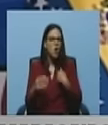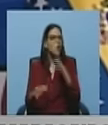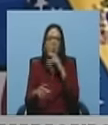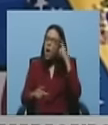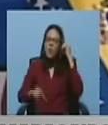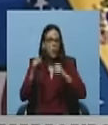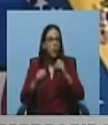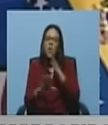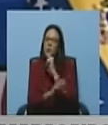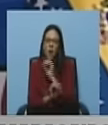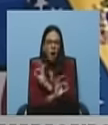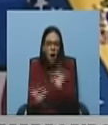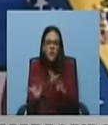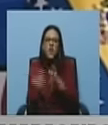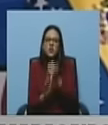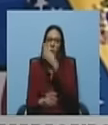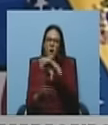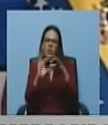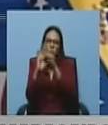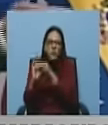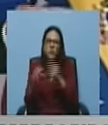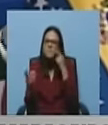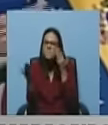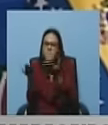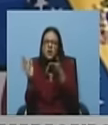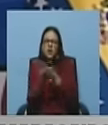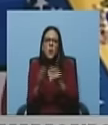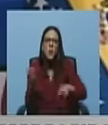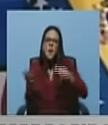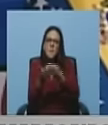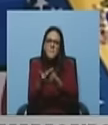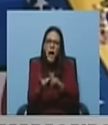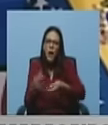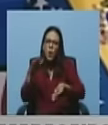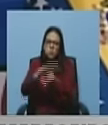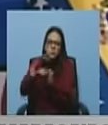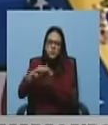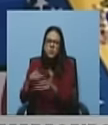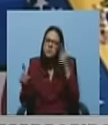ninguna duda, estos vínculos van más allá del pago